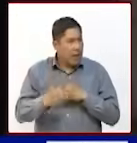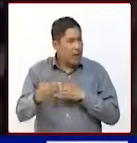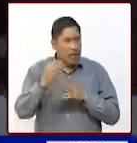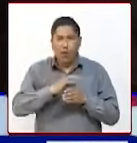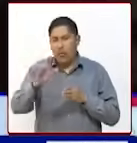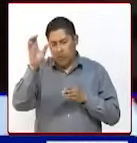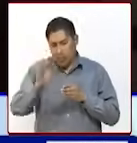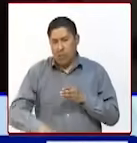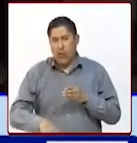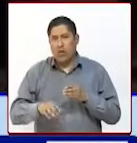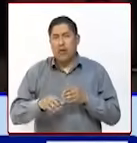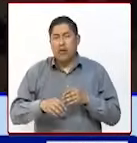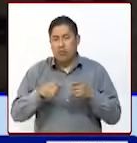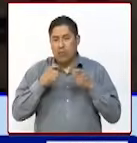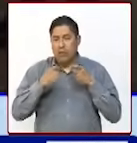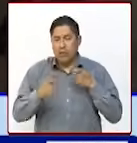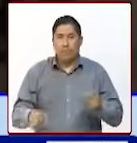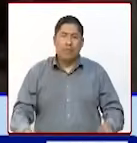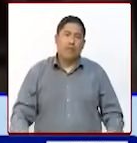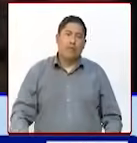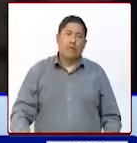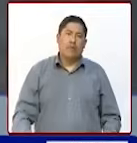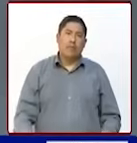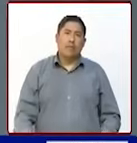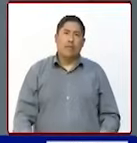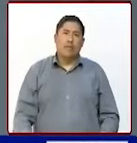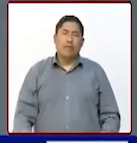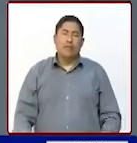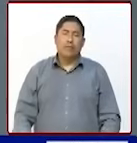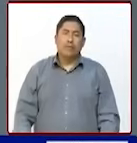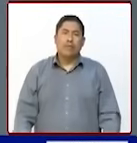y cumpliendo sobre todo el auto de buen gobierno.